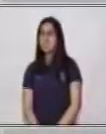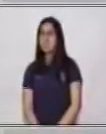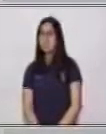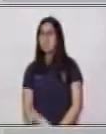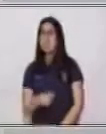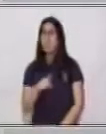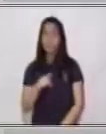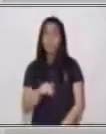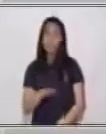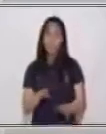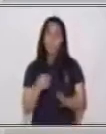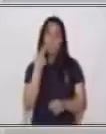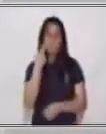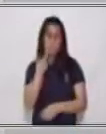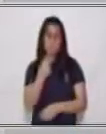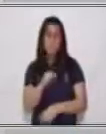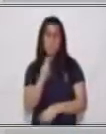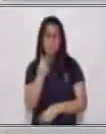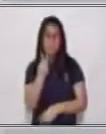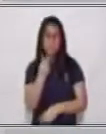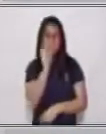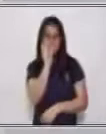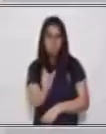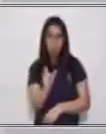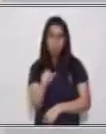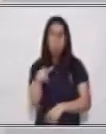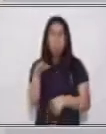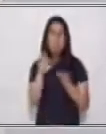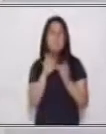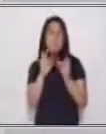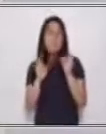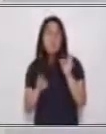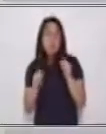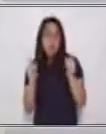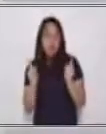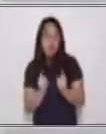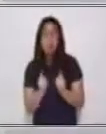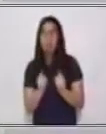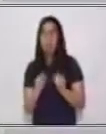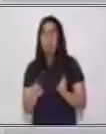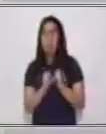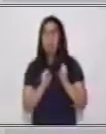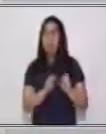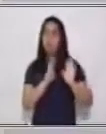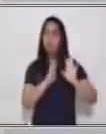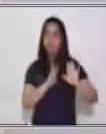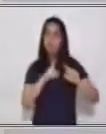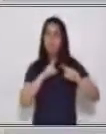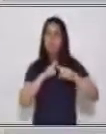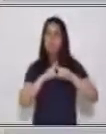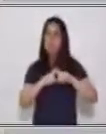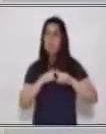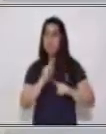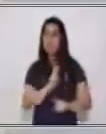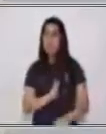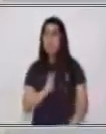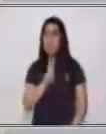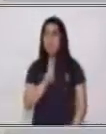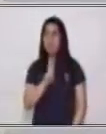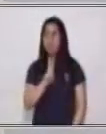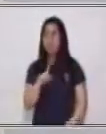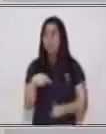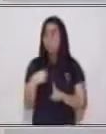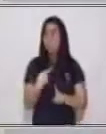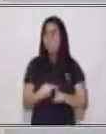forma una elipse. ¿Por qué? Dice, una elipse si A y C tienen el mismo signo. Observemos, los dos son